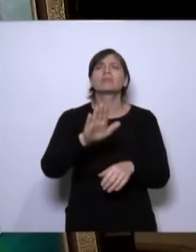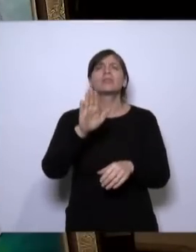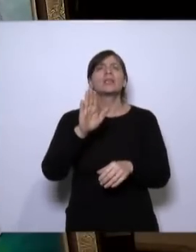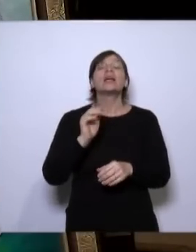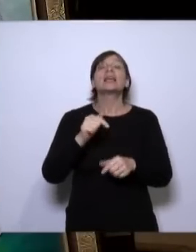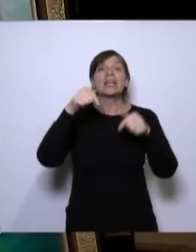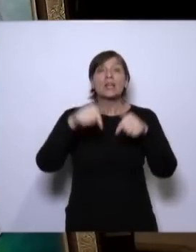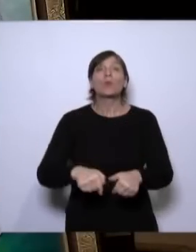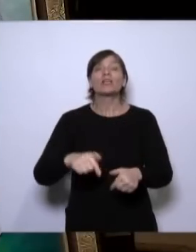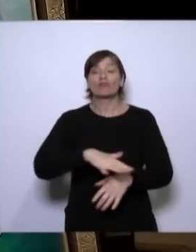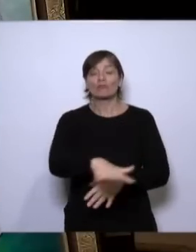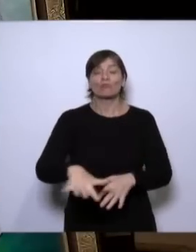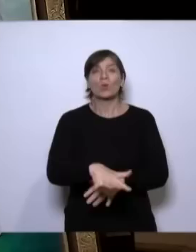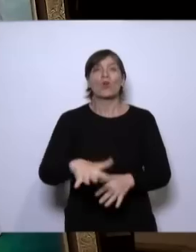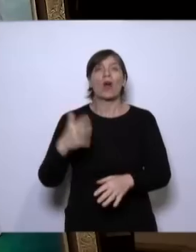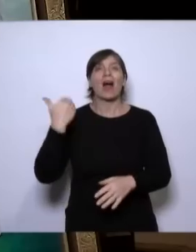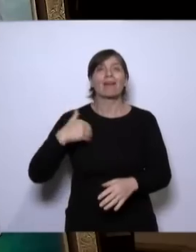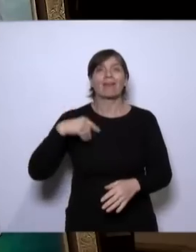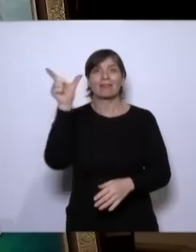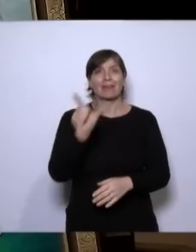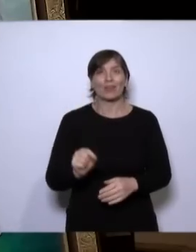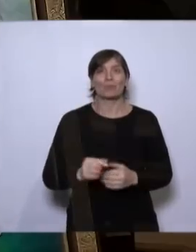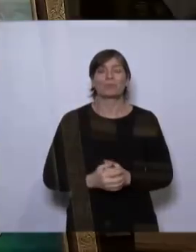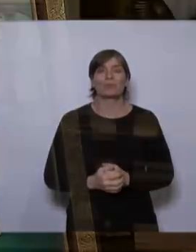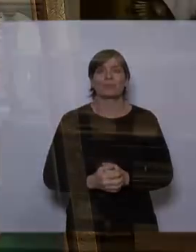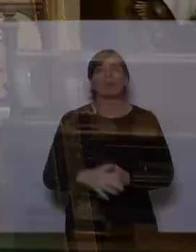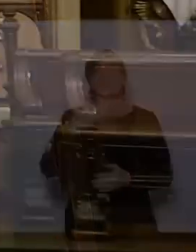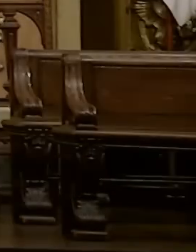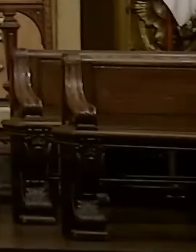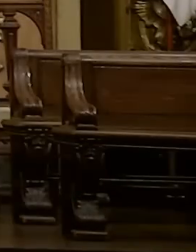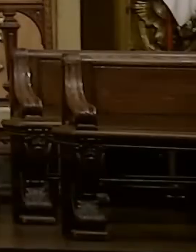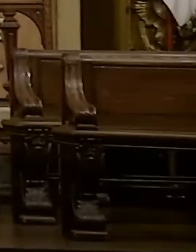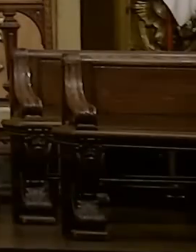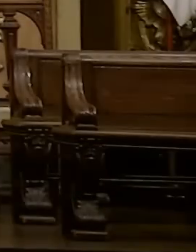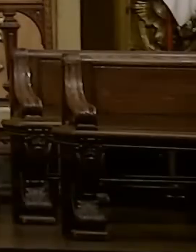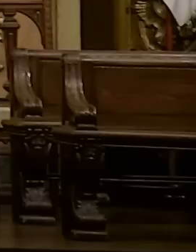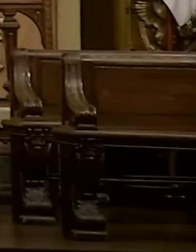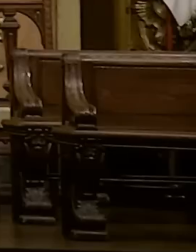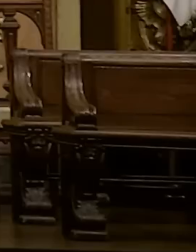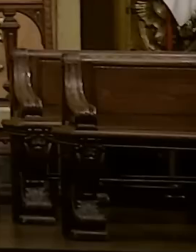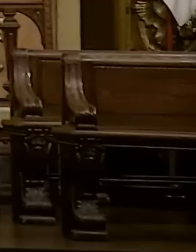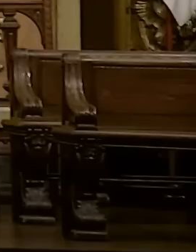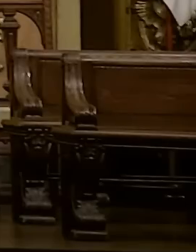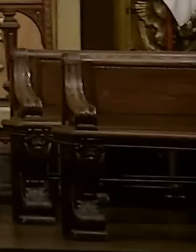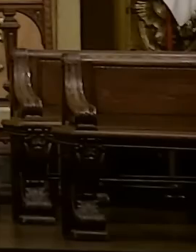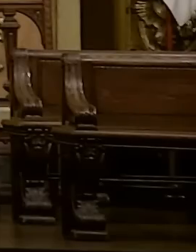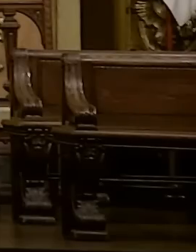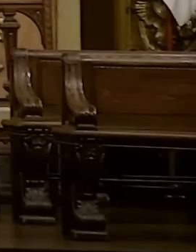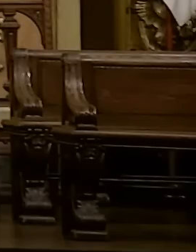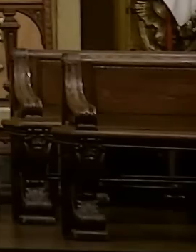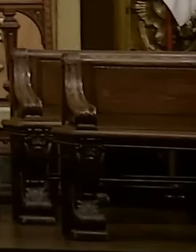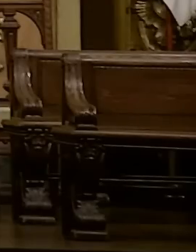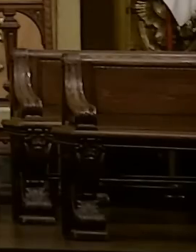argentino. Finalmente, en este día damos gracias también, en esta transmisión de la